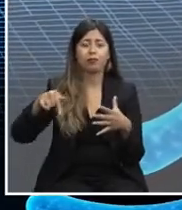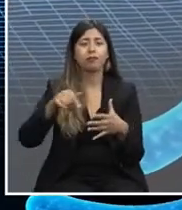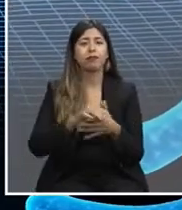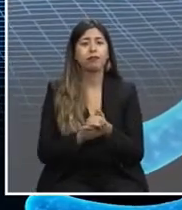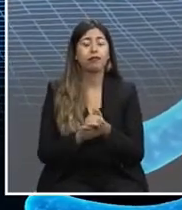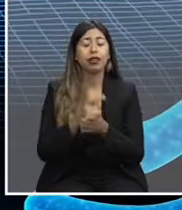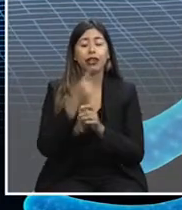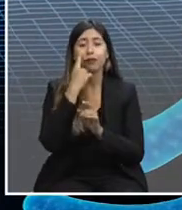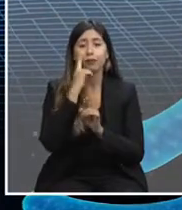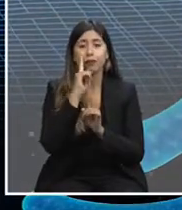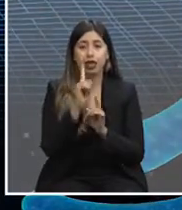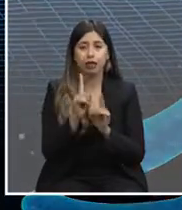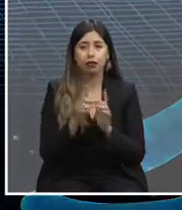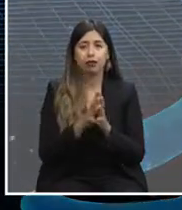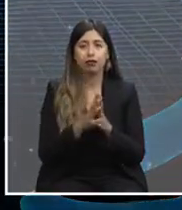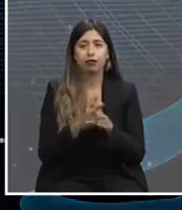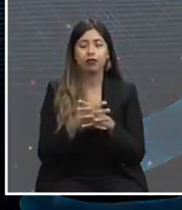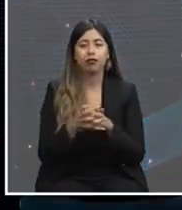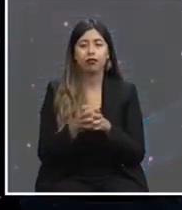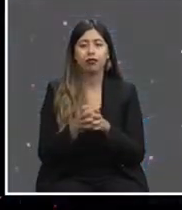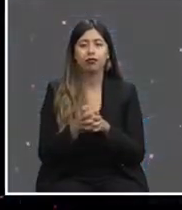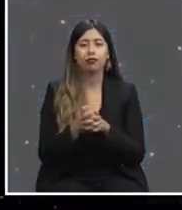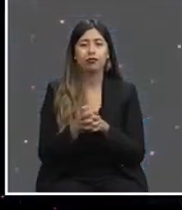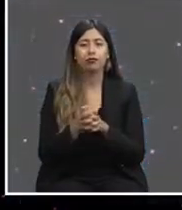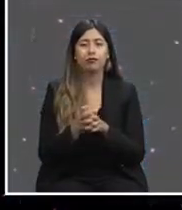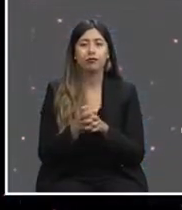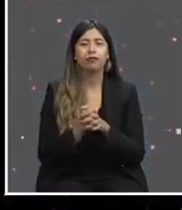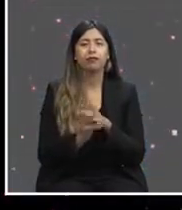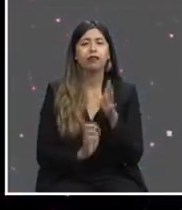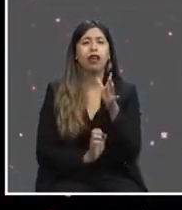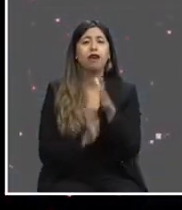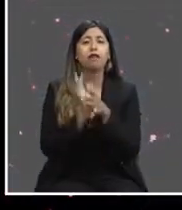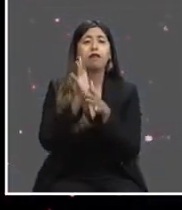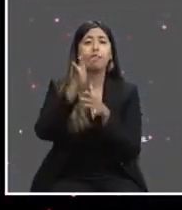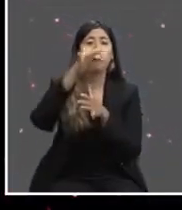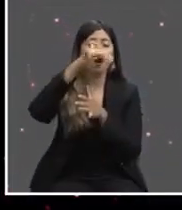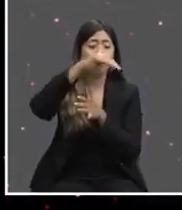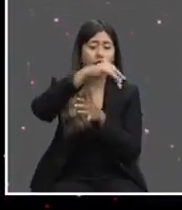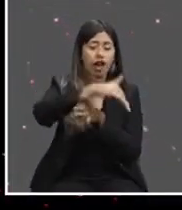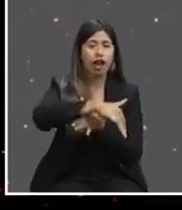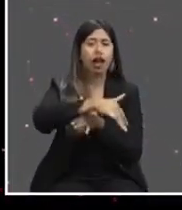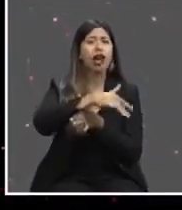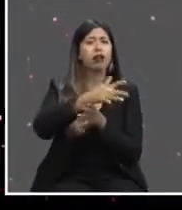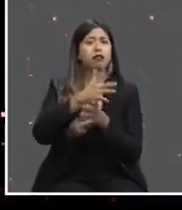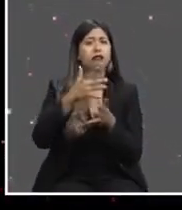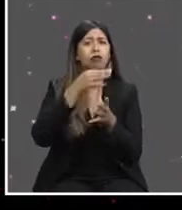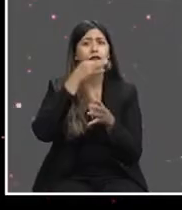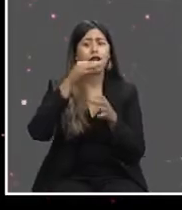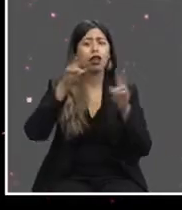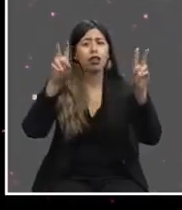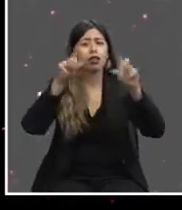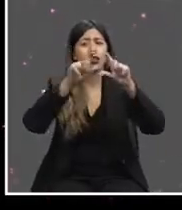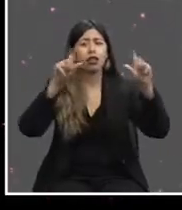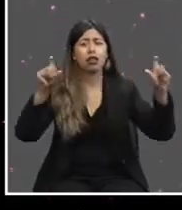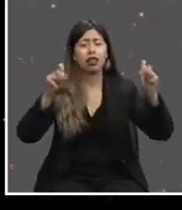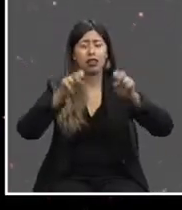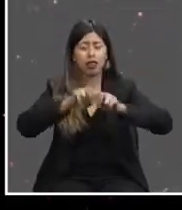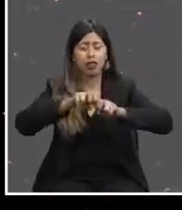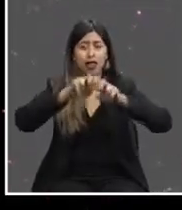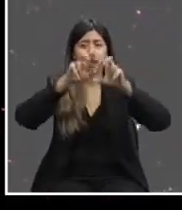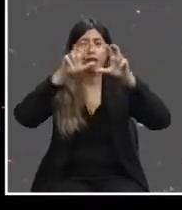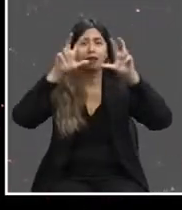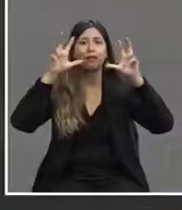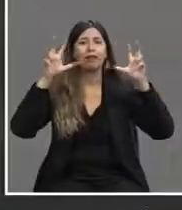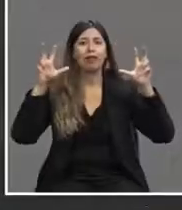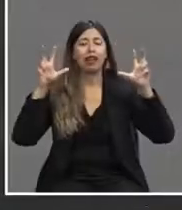embargo, los volcanes realmente muchas veces, como dice el título, despiertan. Y estos